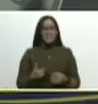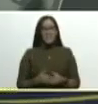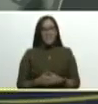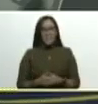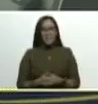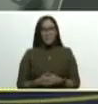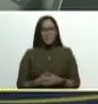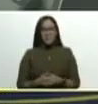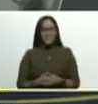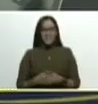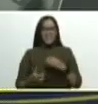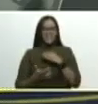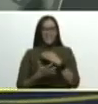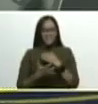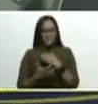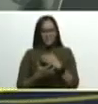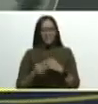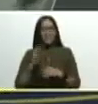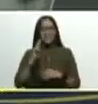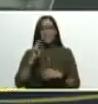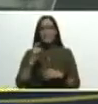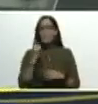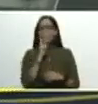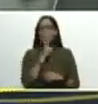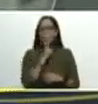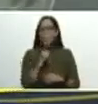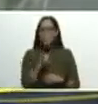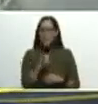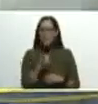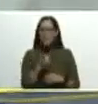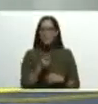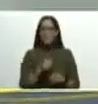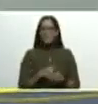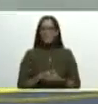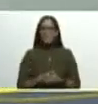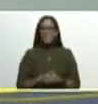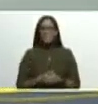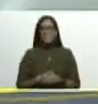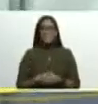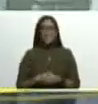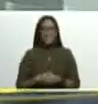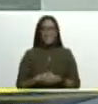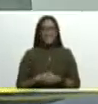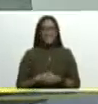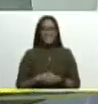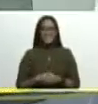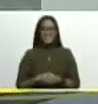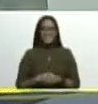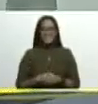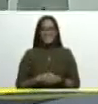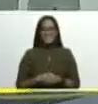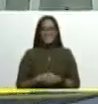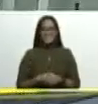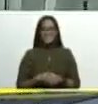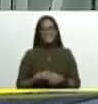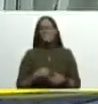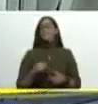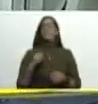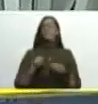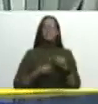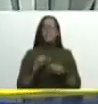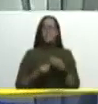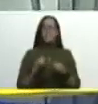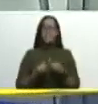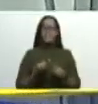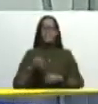radiología. Técnico en radiología. Sí. Te llamas Oneida Araujo. Correcto, Neida. Ha sido una bendición, diariamente